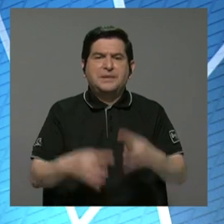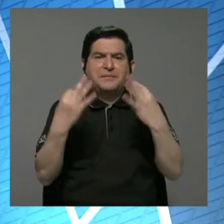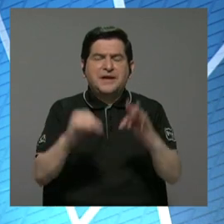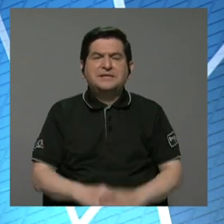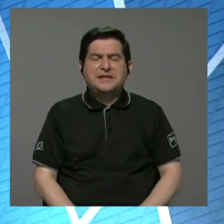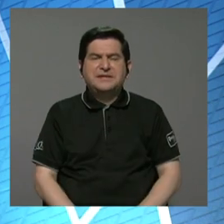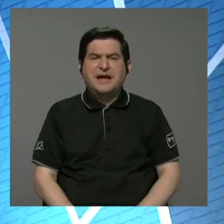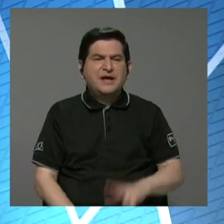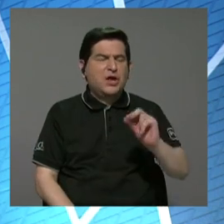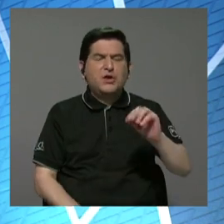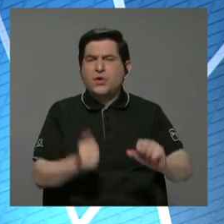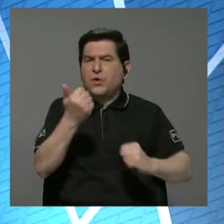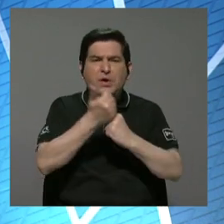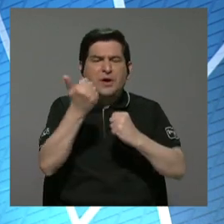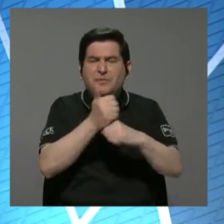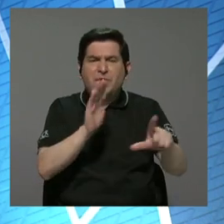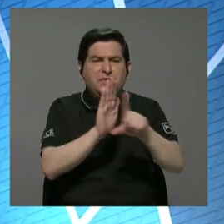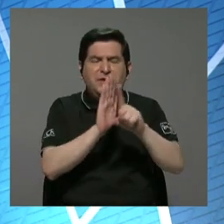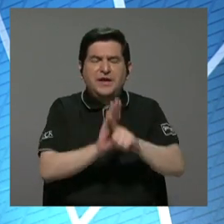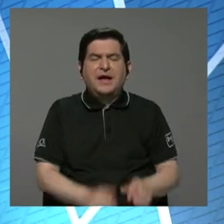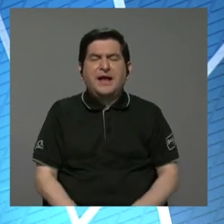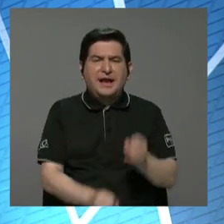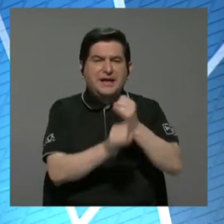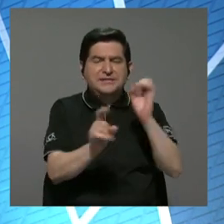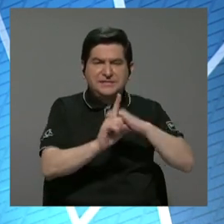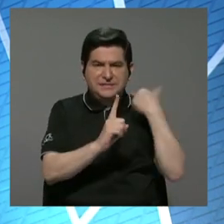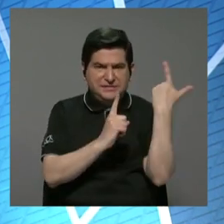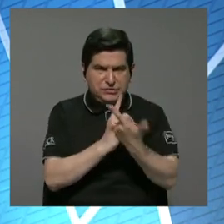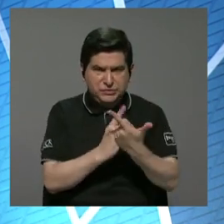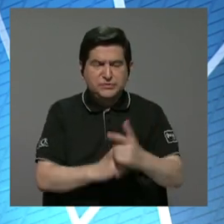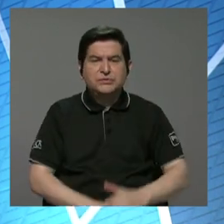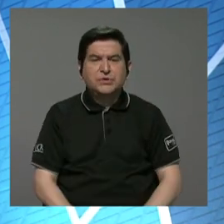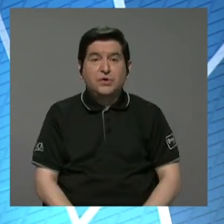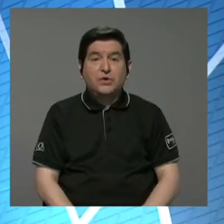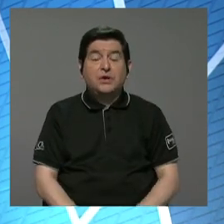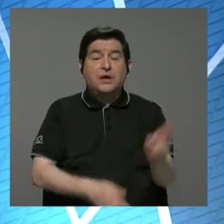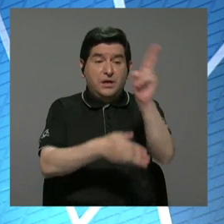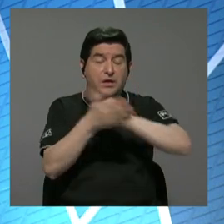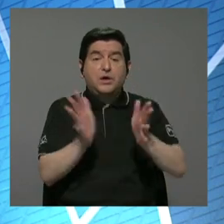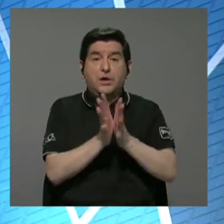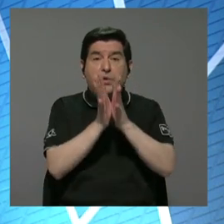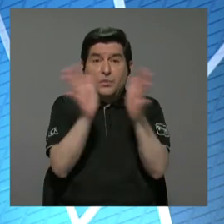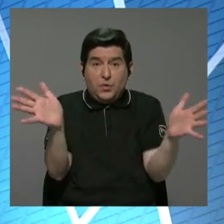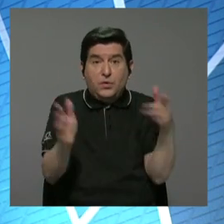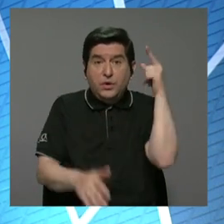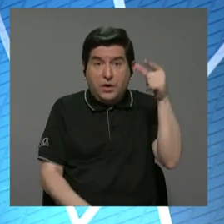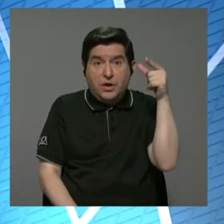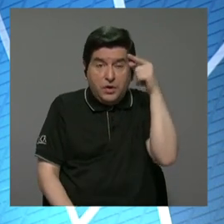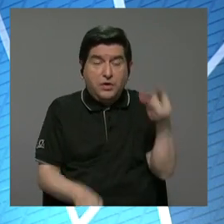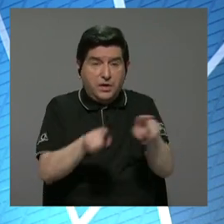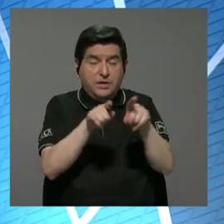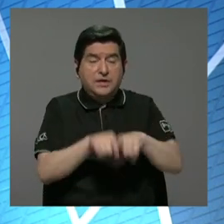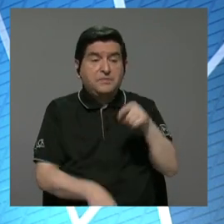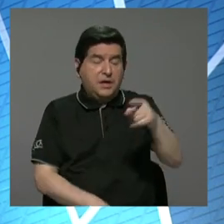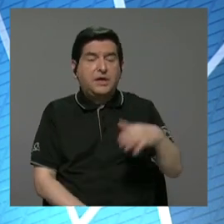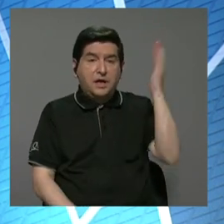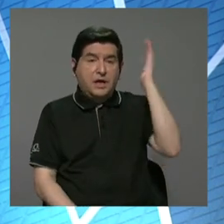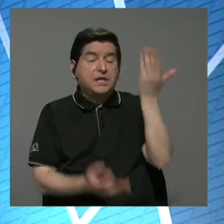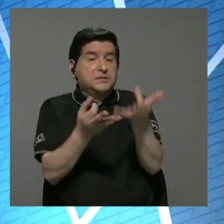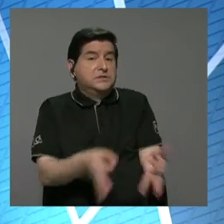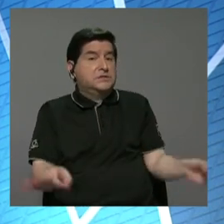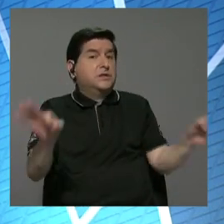cualquier institución, ¿verdad?, social. Y bueno, en el caso de las universidades públicas, pues por supuesto que además esta retórica es muy